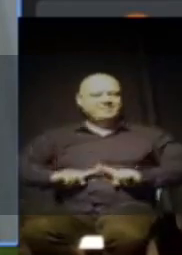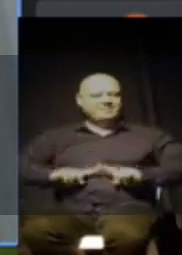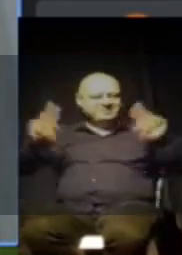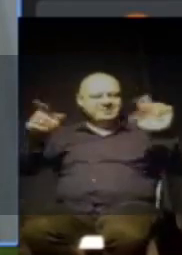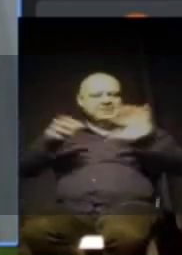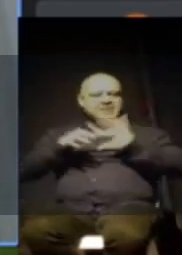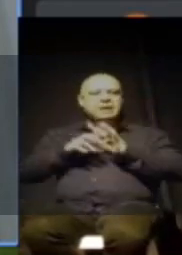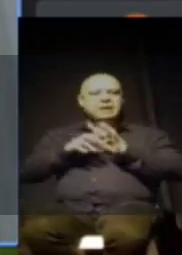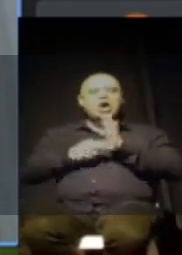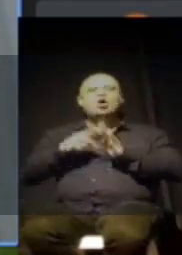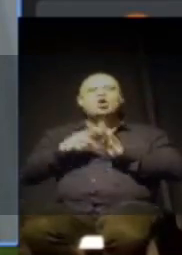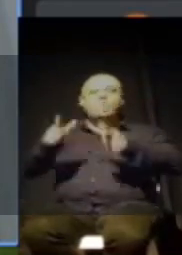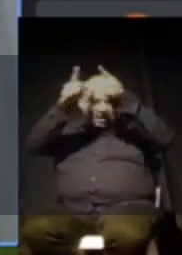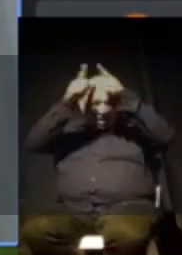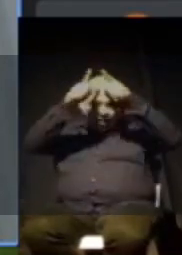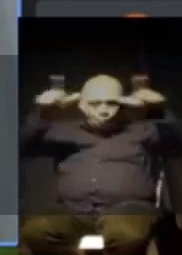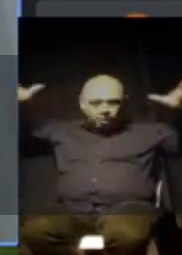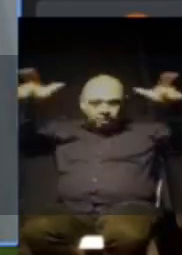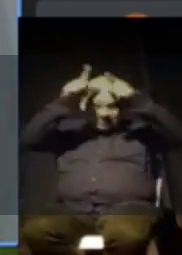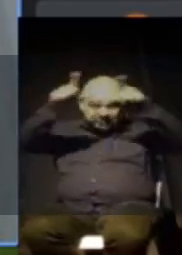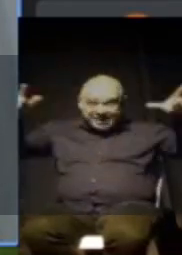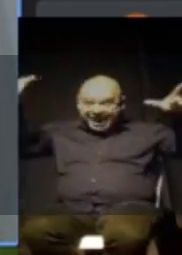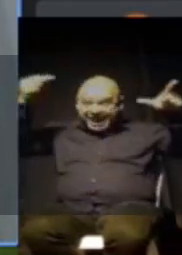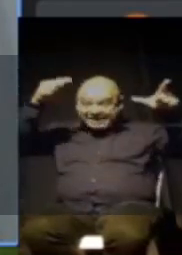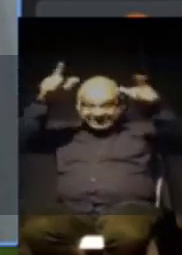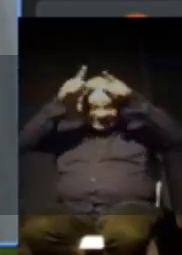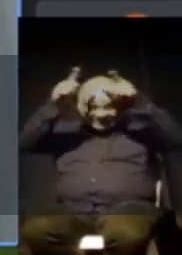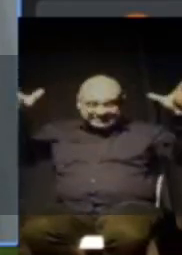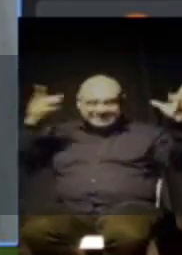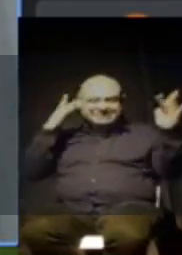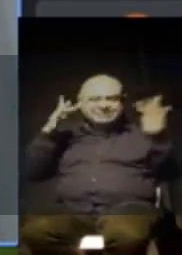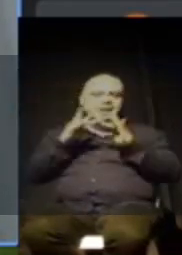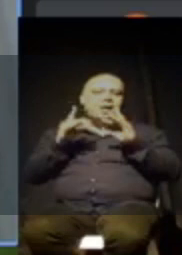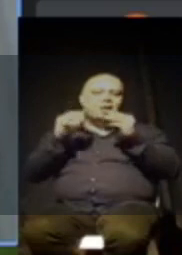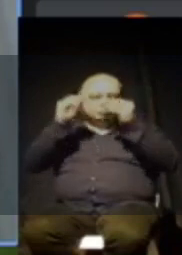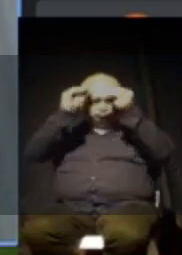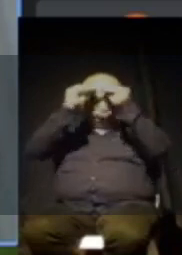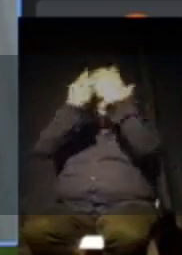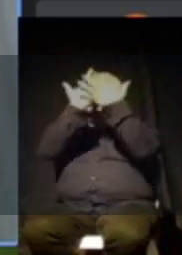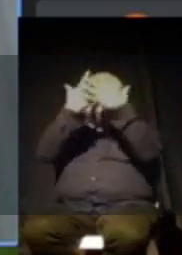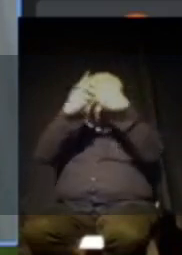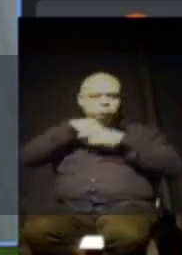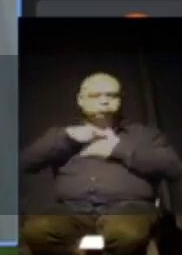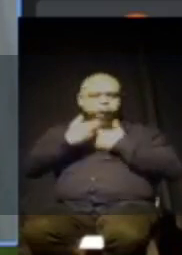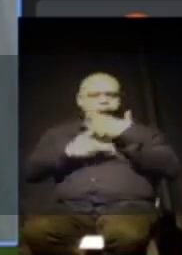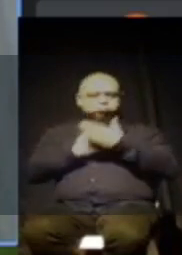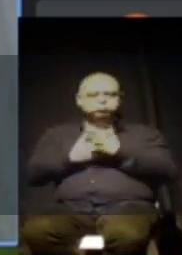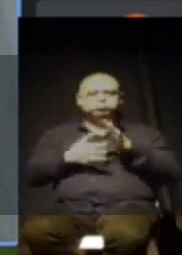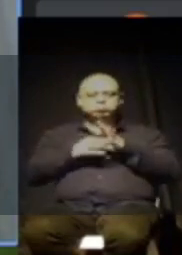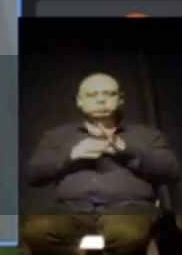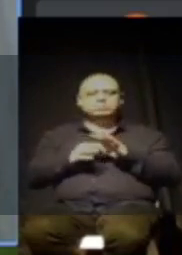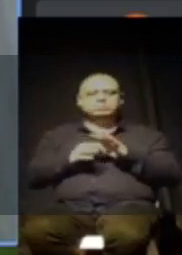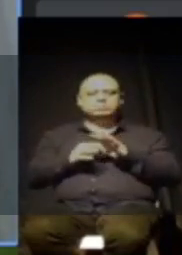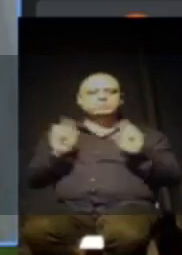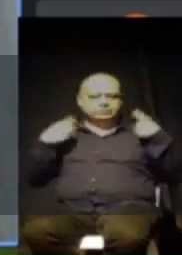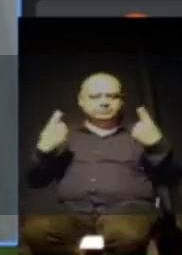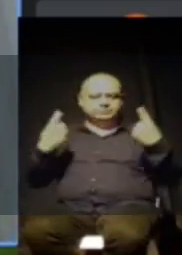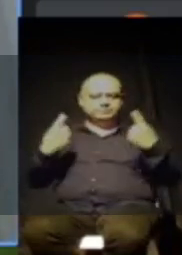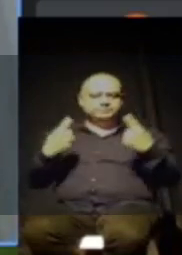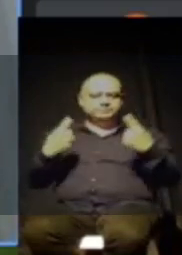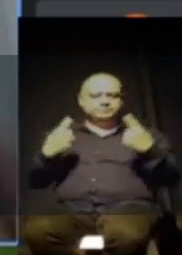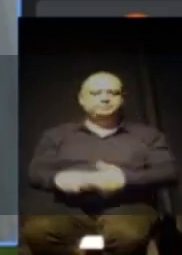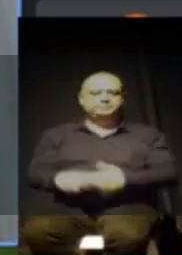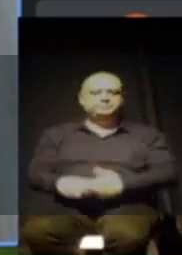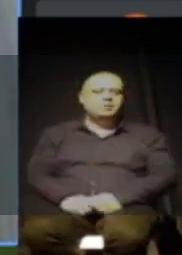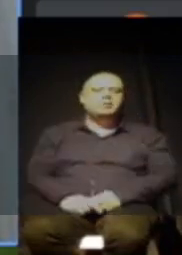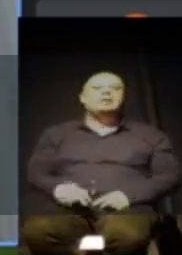por el lenguaje como ese, como estructurador de mundo, de universo, ¿no? Las lenguas afrocolombianas e